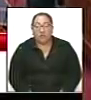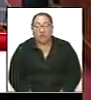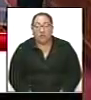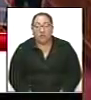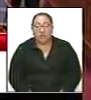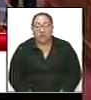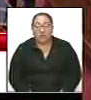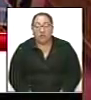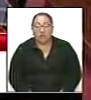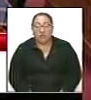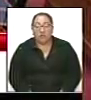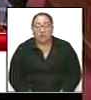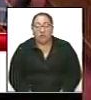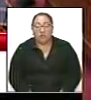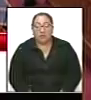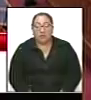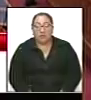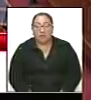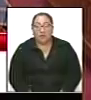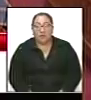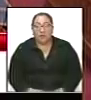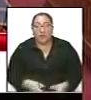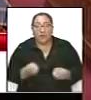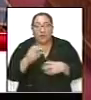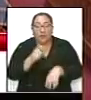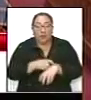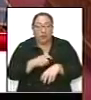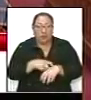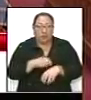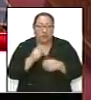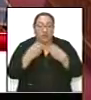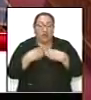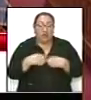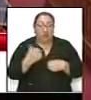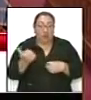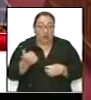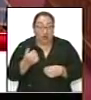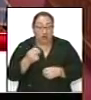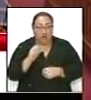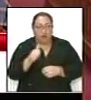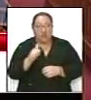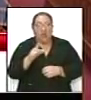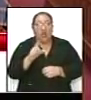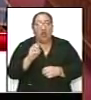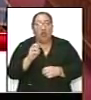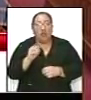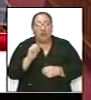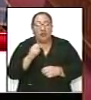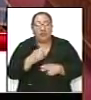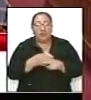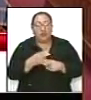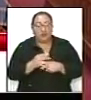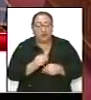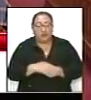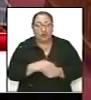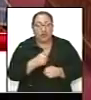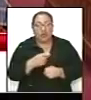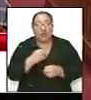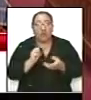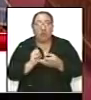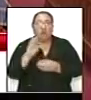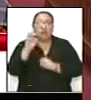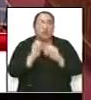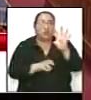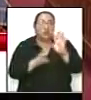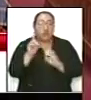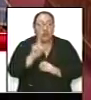En estos momentos, el abogado, el doctor Salomé, abogado defensor del congresista Edwin Donaire, va a proceder a